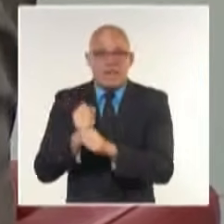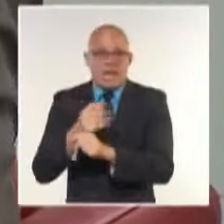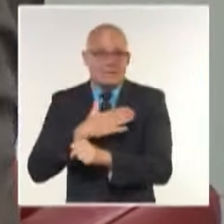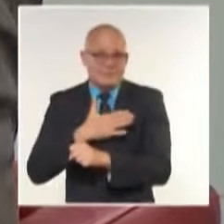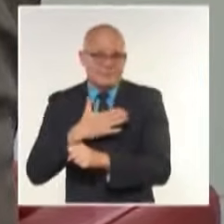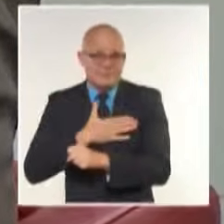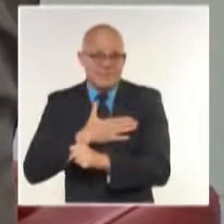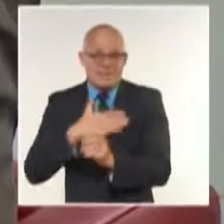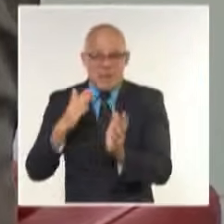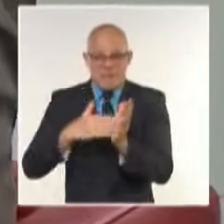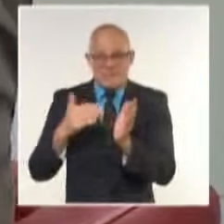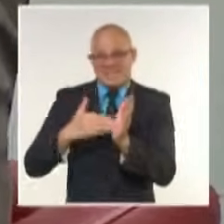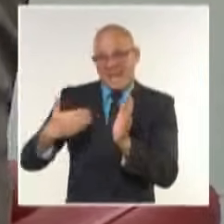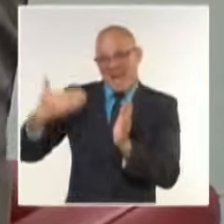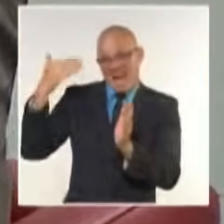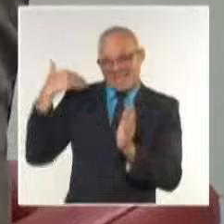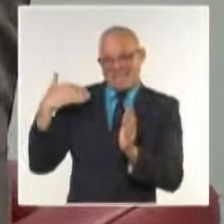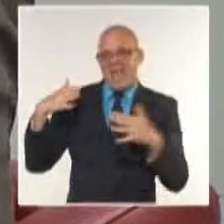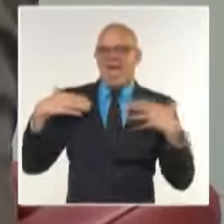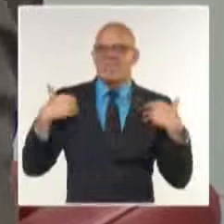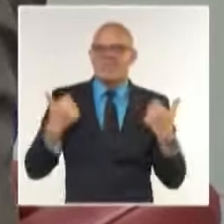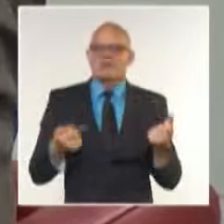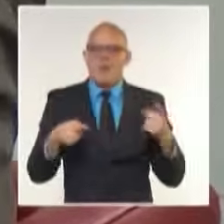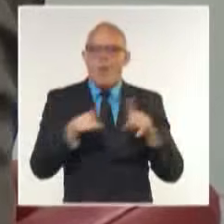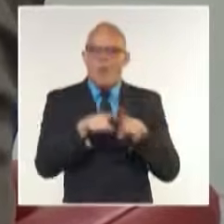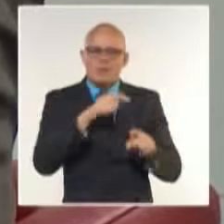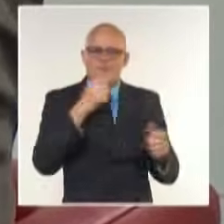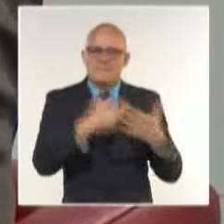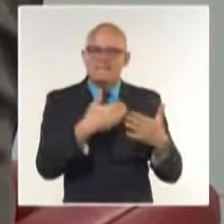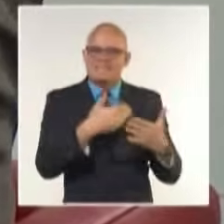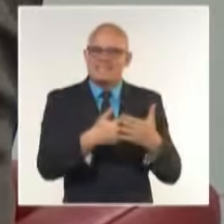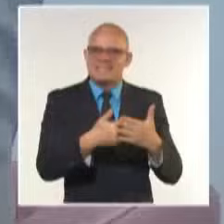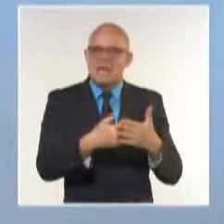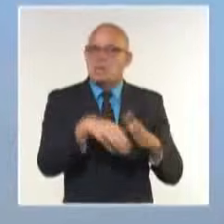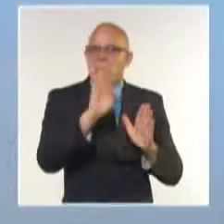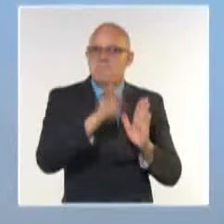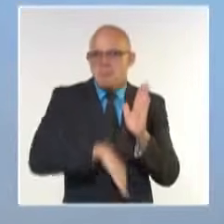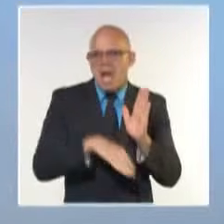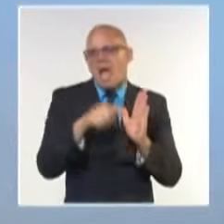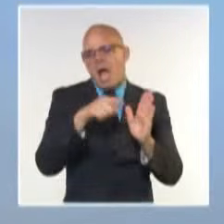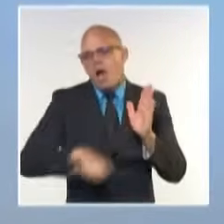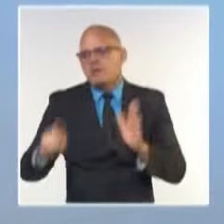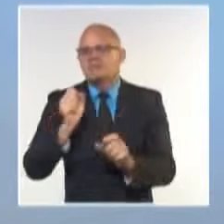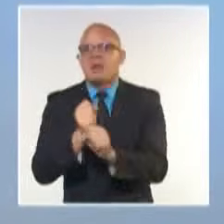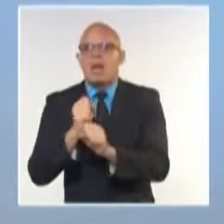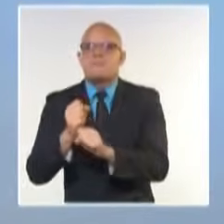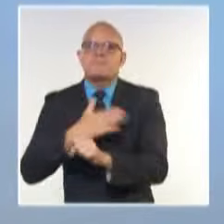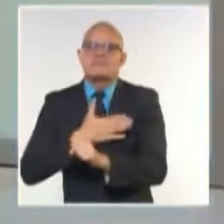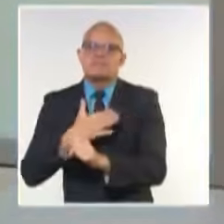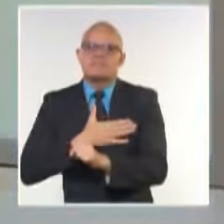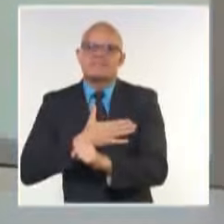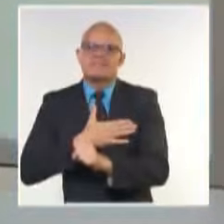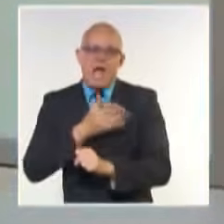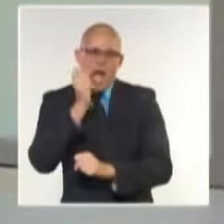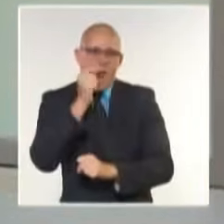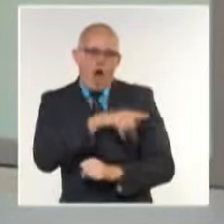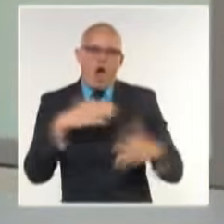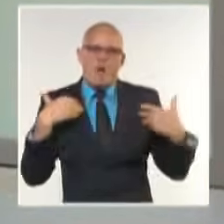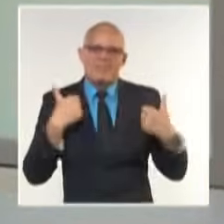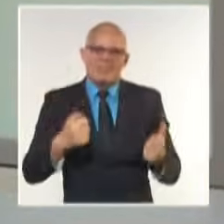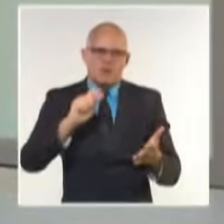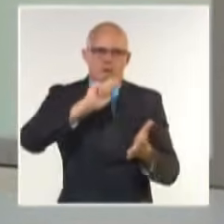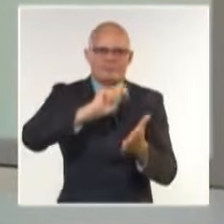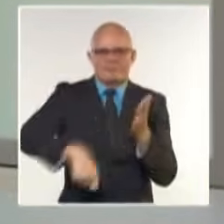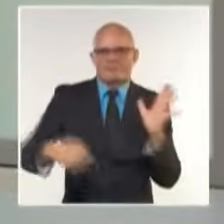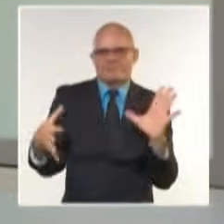había sido el director adjunto de la propia empresa a la que se subordinaba. Un momentico. Usted ha explicado muy ampliamente, pero déjeme tratar